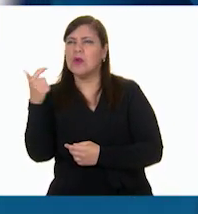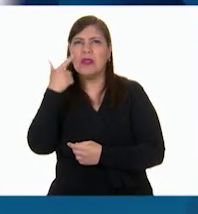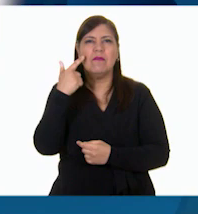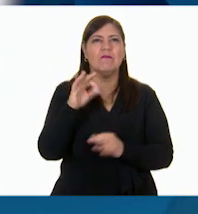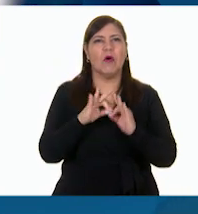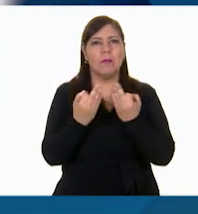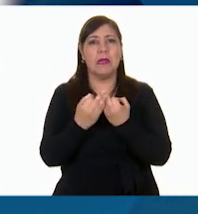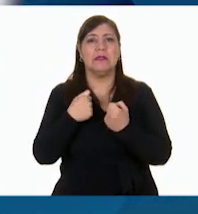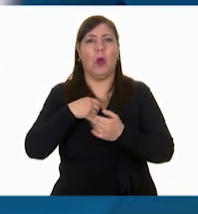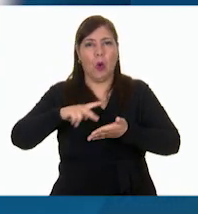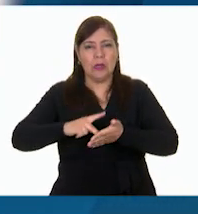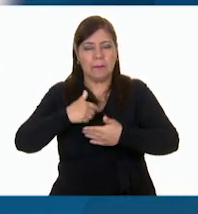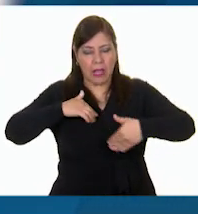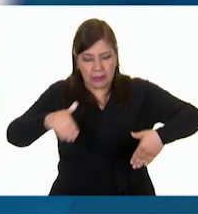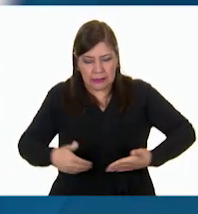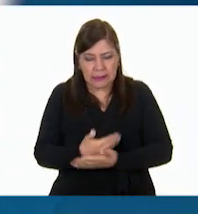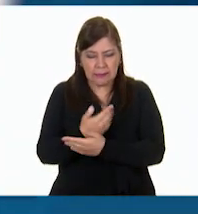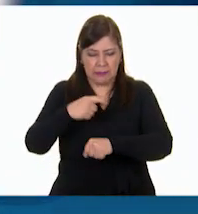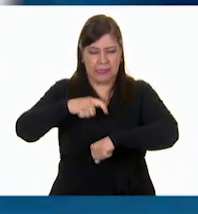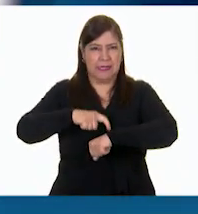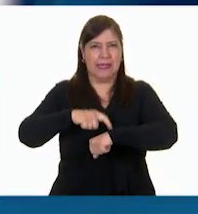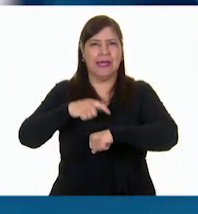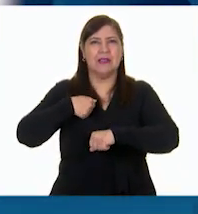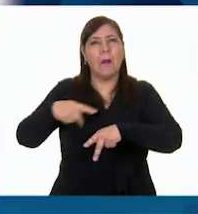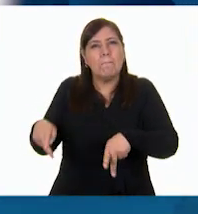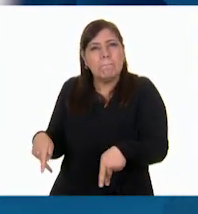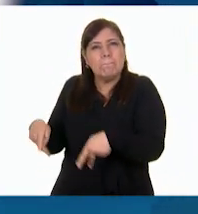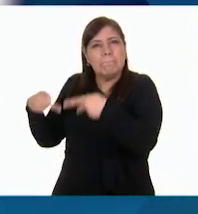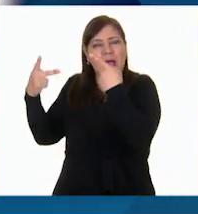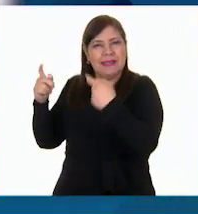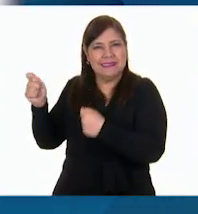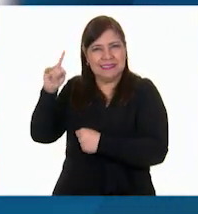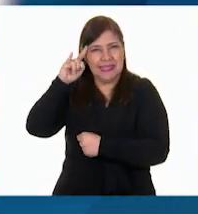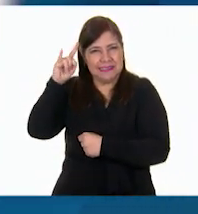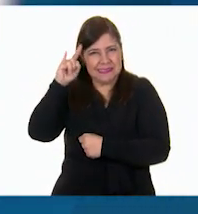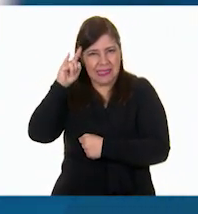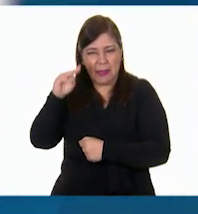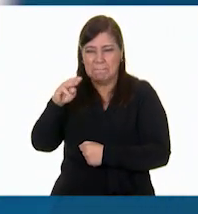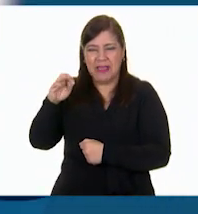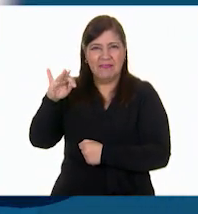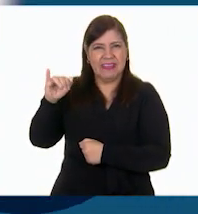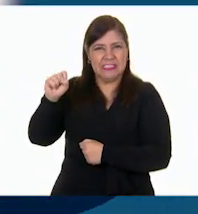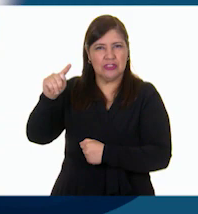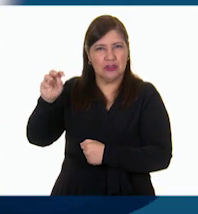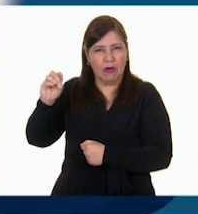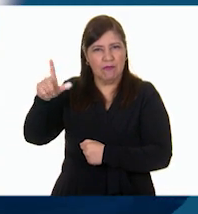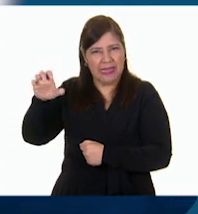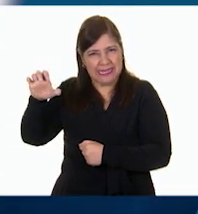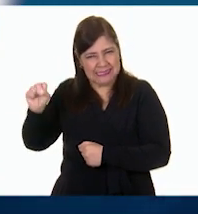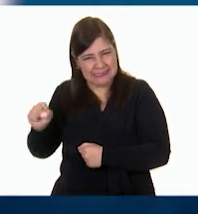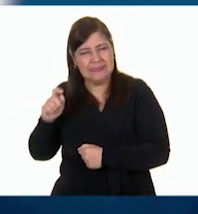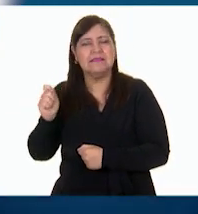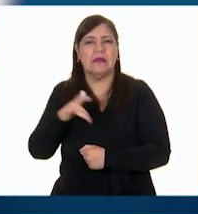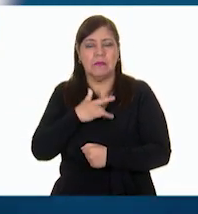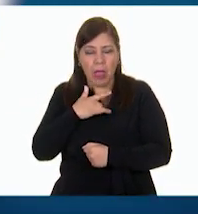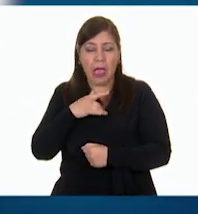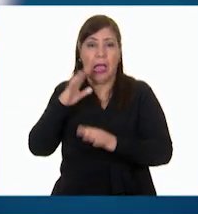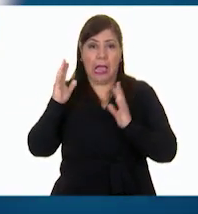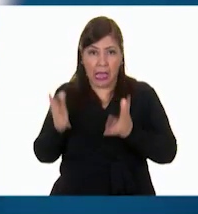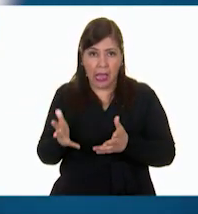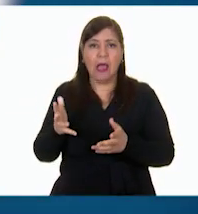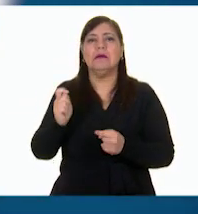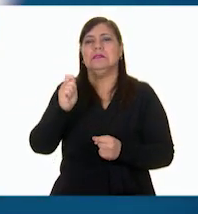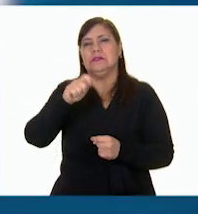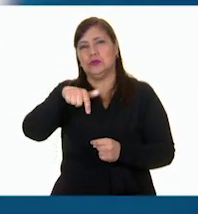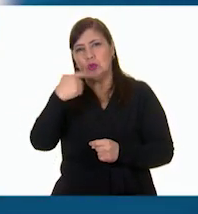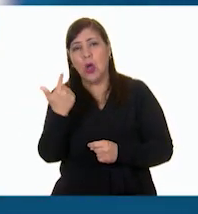nacer. Llegar de nuevo a la hora terrible en que vendió el alma a Mefistófeles. Venderla otra vez y cuando llegara por fin a esta noche, correrse